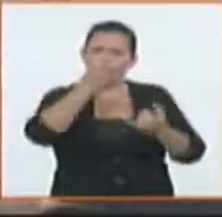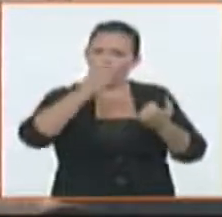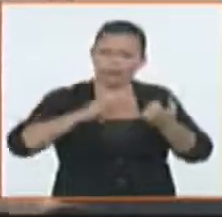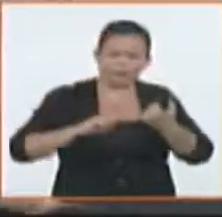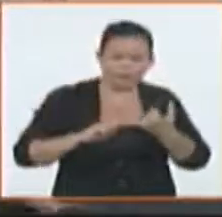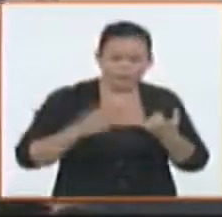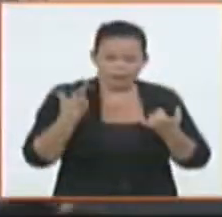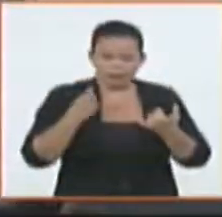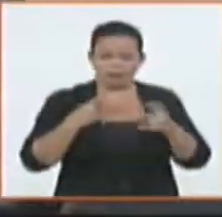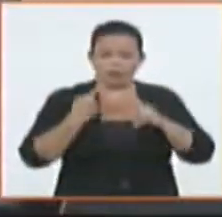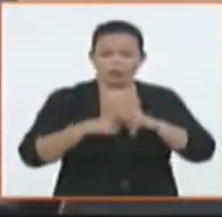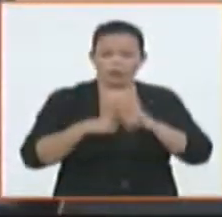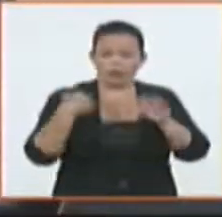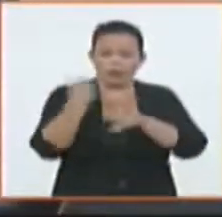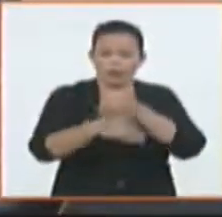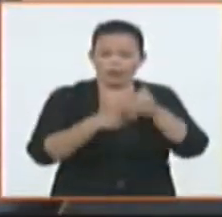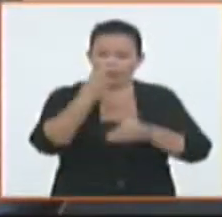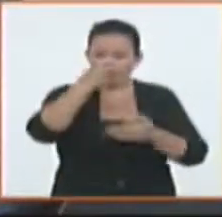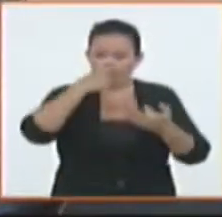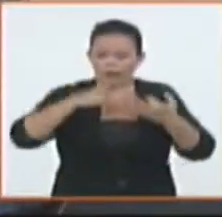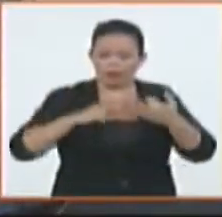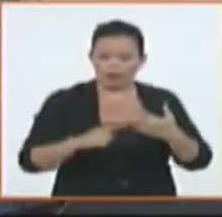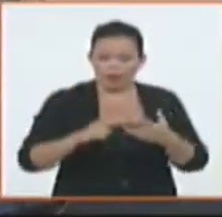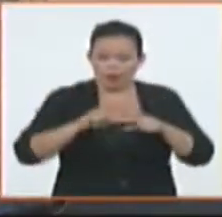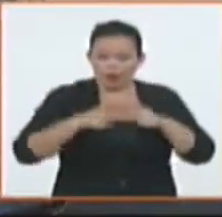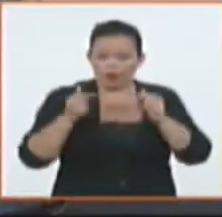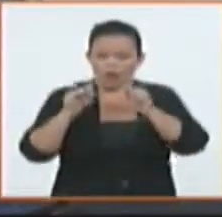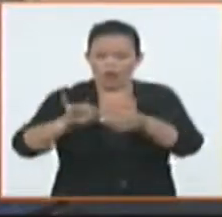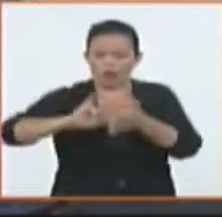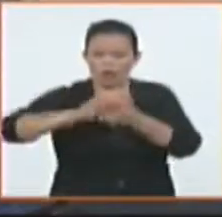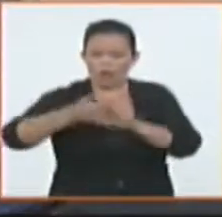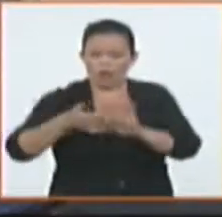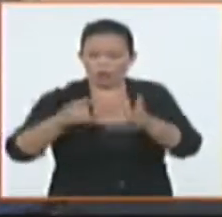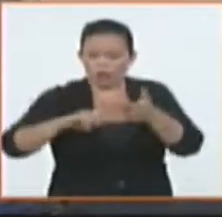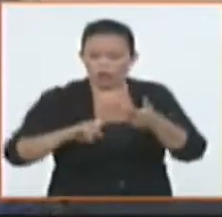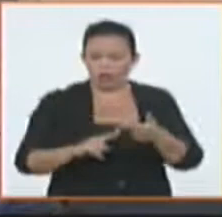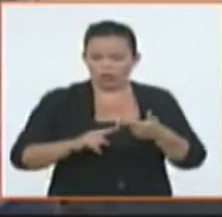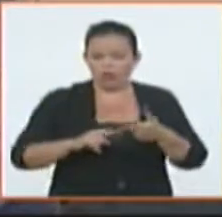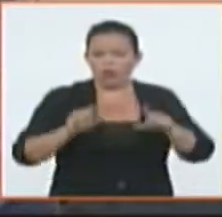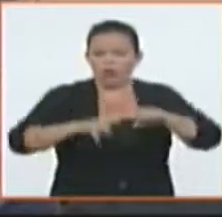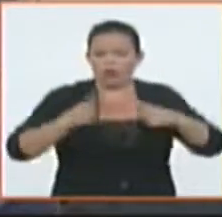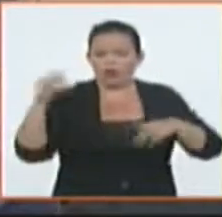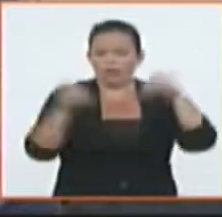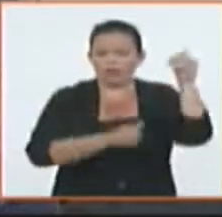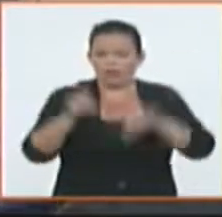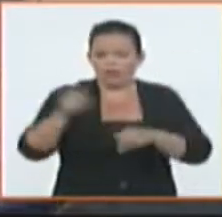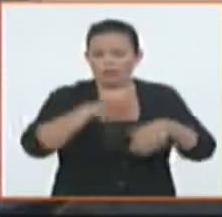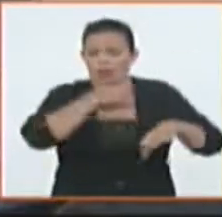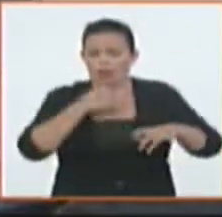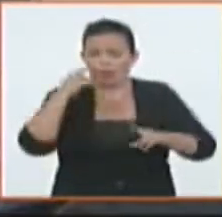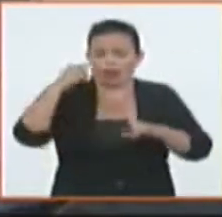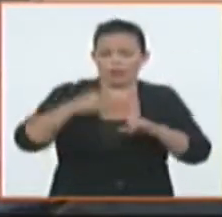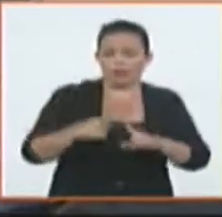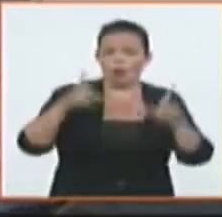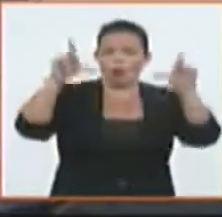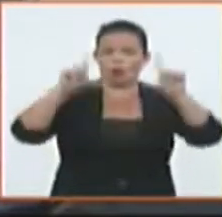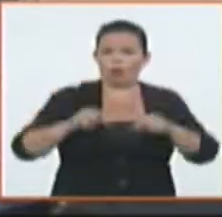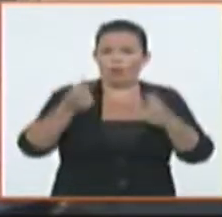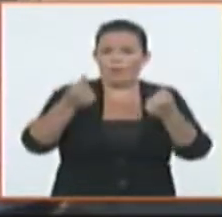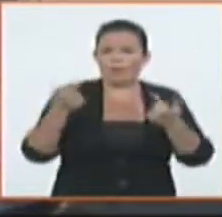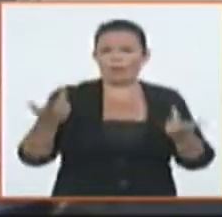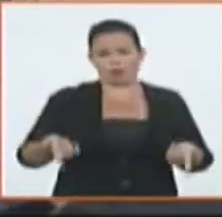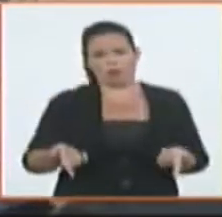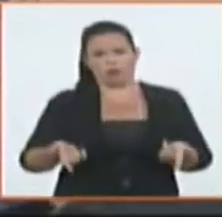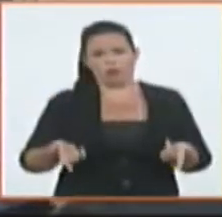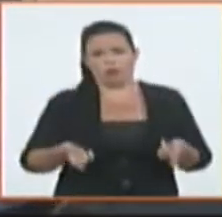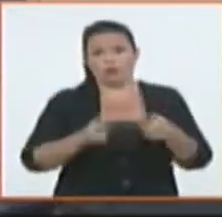una mini industria para producir determinada cosa. Para bajar los precios. Ajá, para bajar los precios. ¿Dónde se participa? ¿En qué